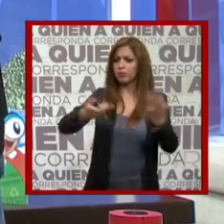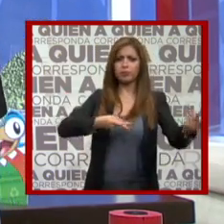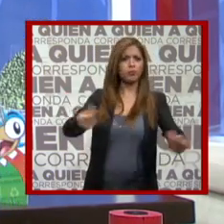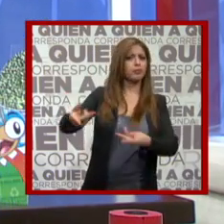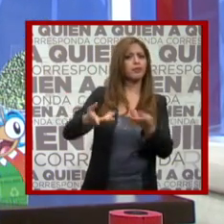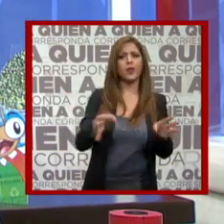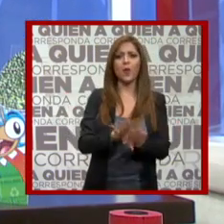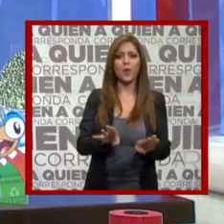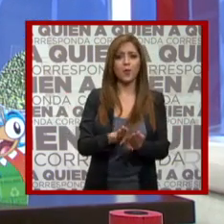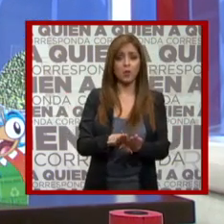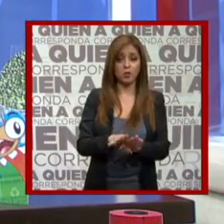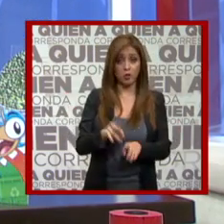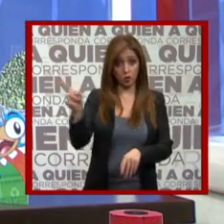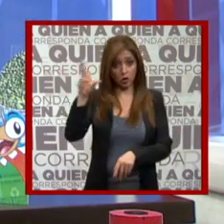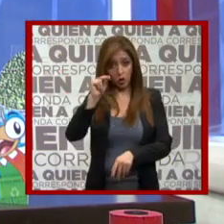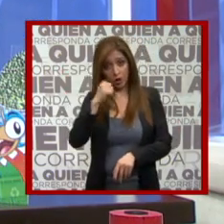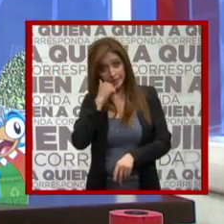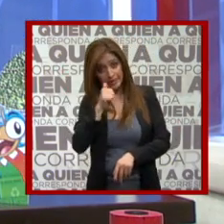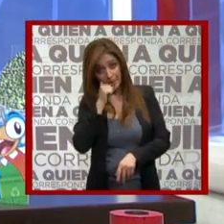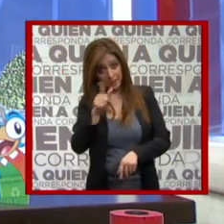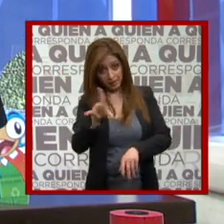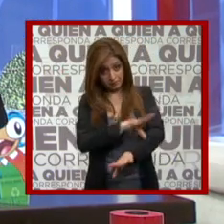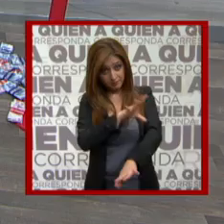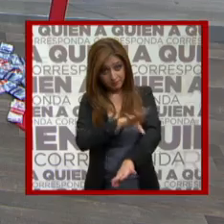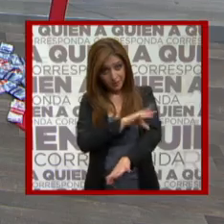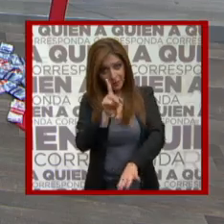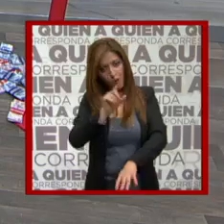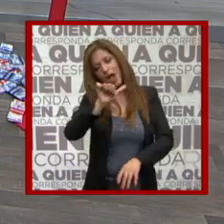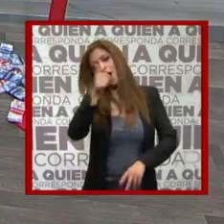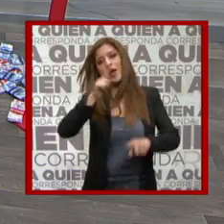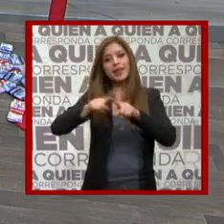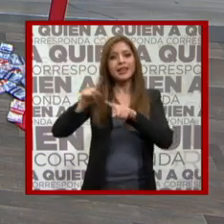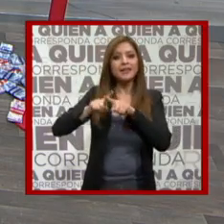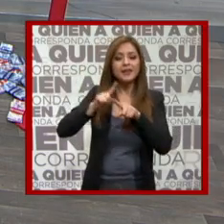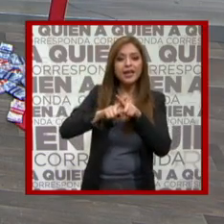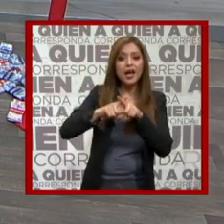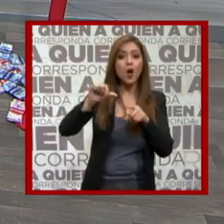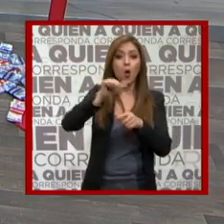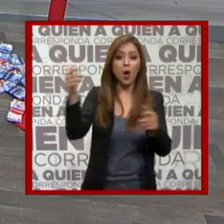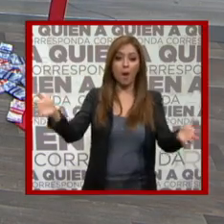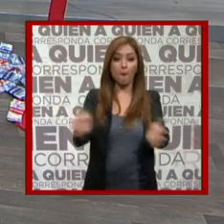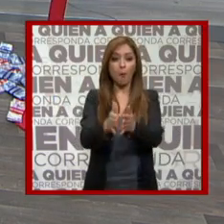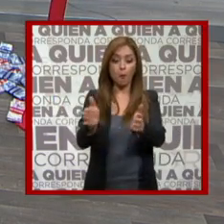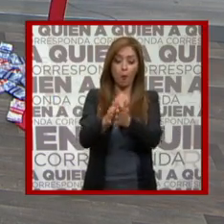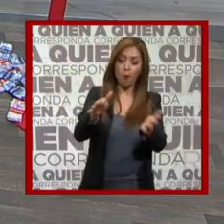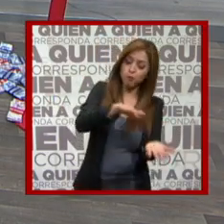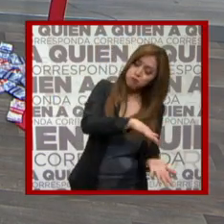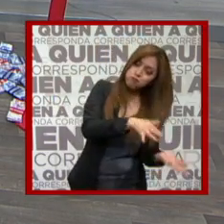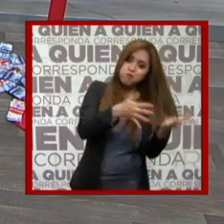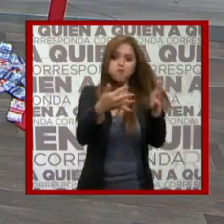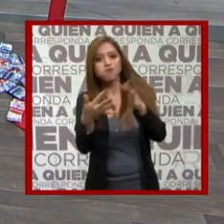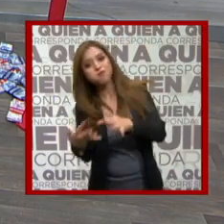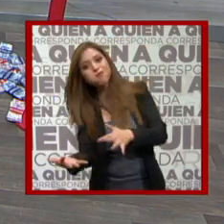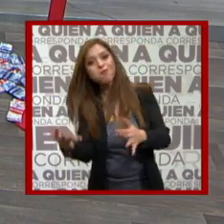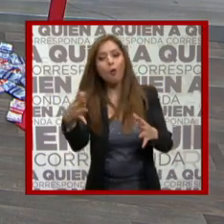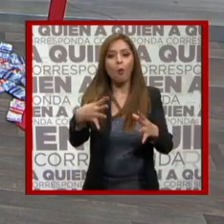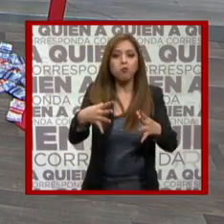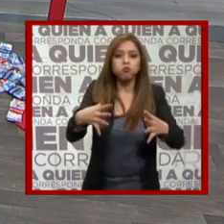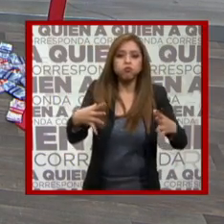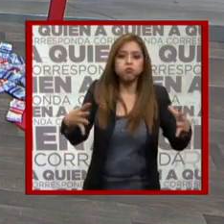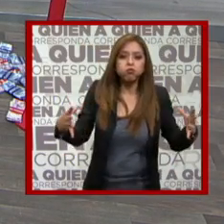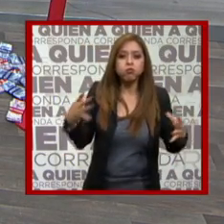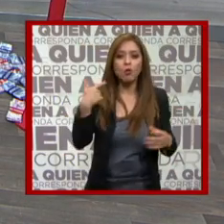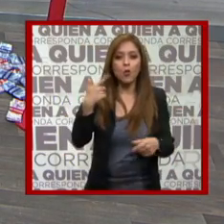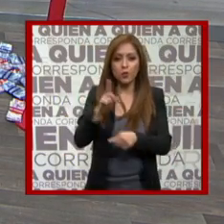Bueno, no todos son toques. No, no todo. Hay de todo lo que te puedas imaginar. Ya vi lo de las focas, que además es padrísimo. Esas cuatro como... Ah, los globos. Topé con